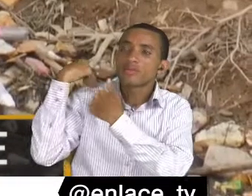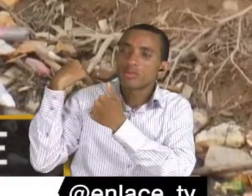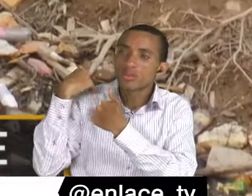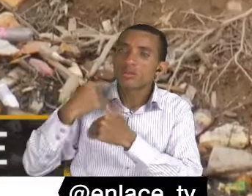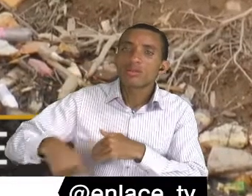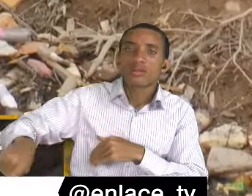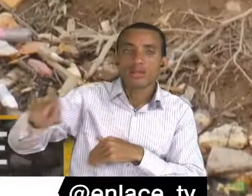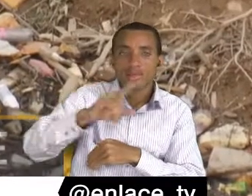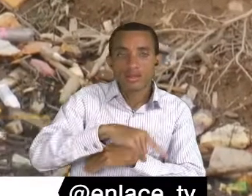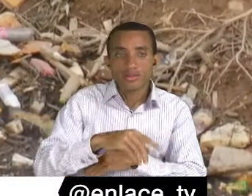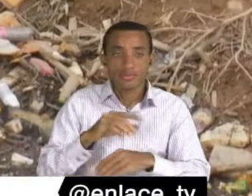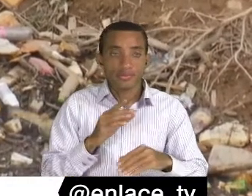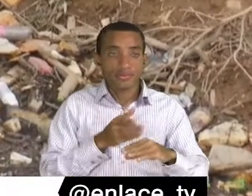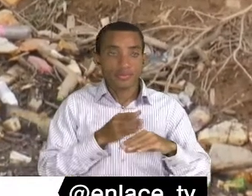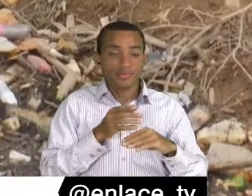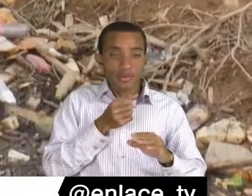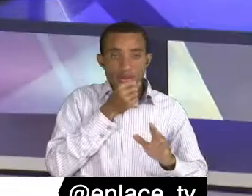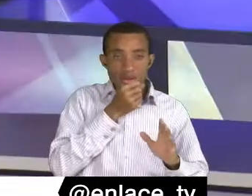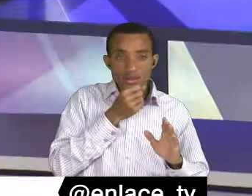del pronunciamiento de los mismos.